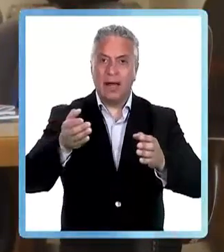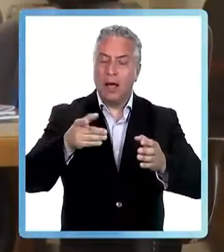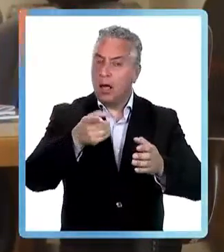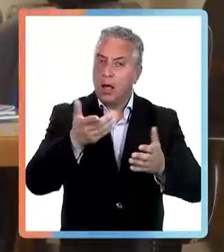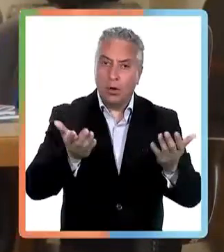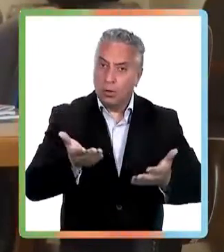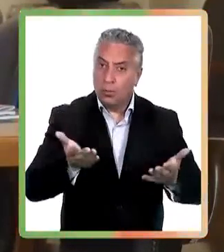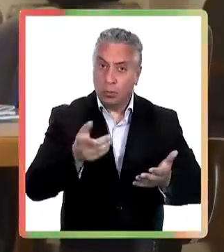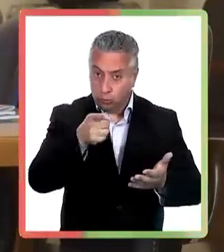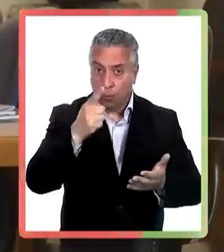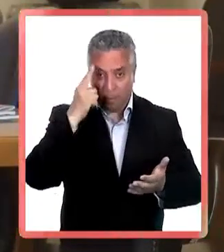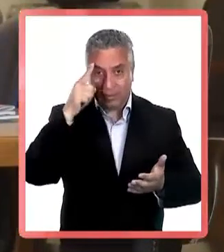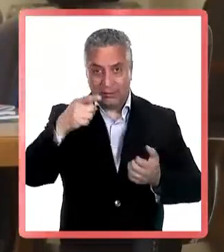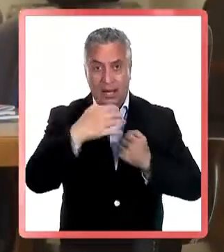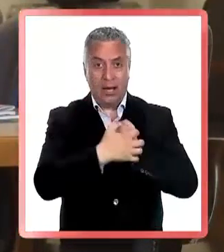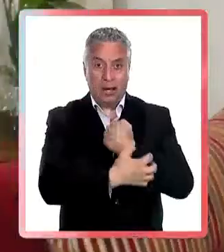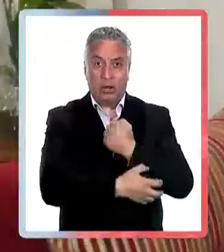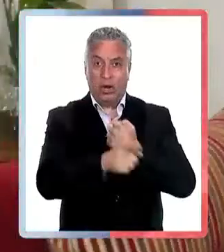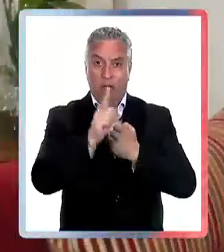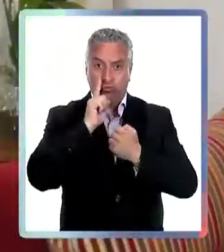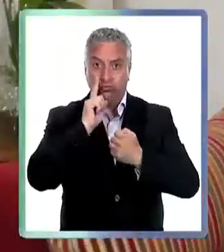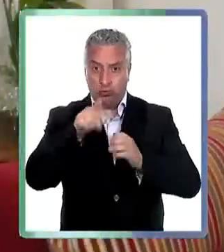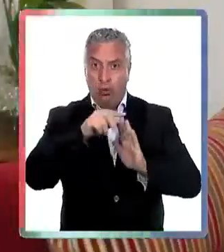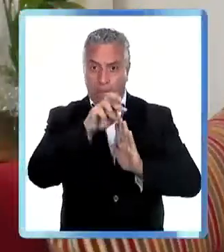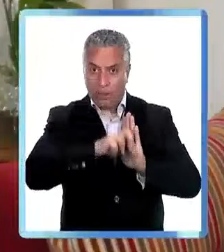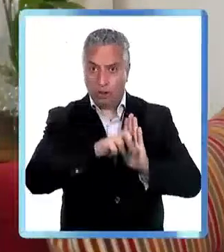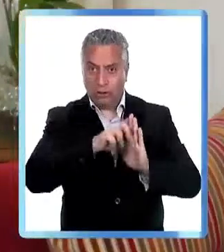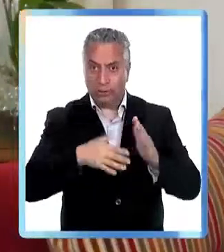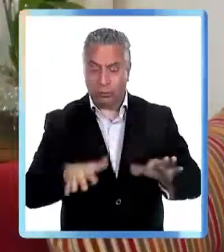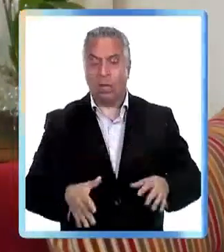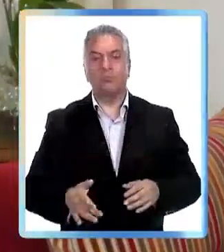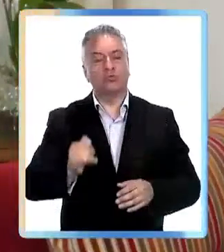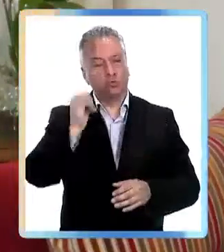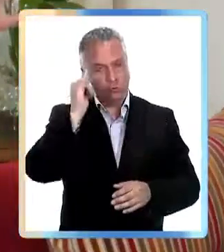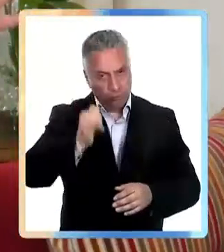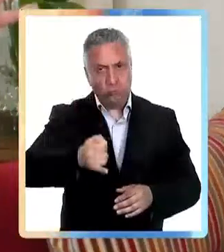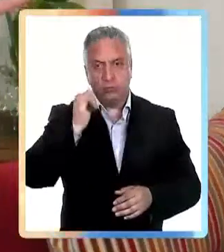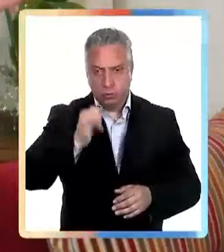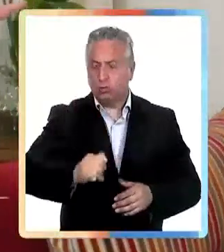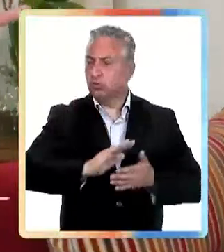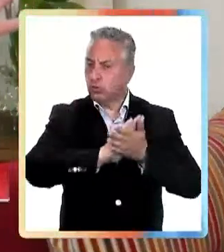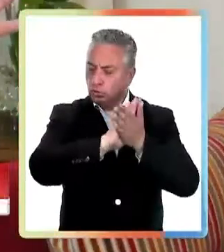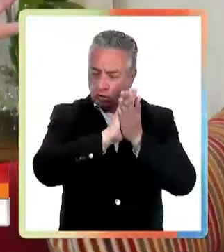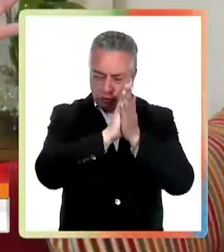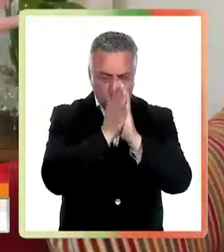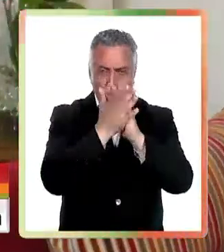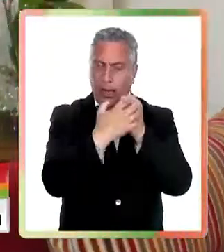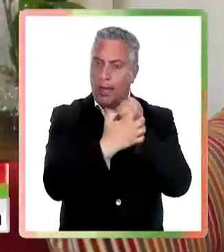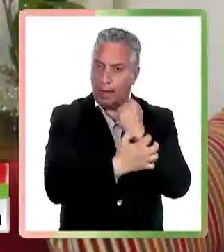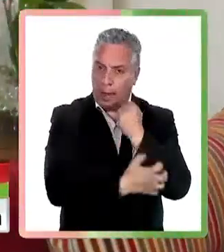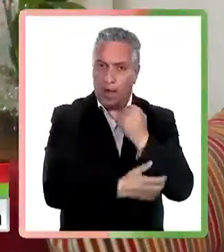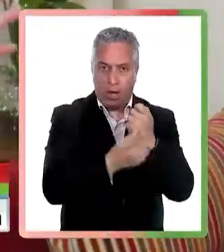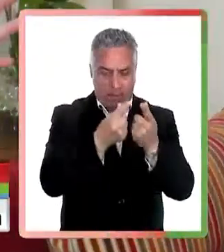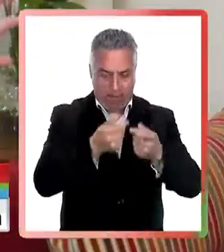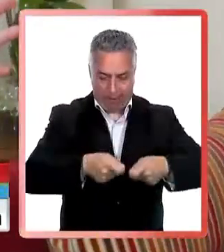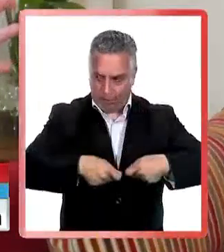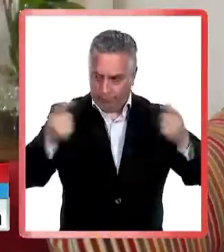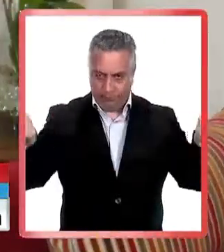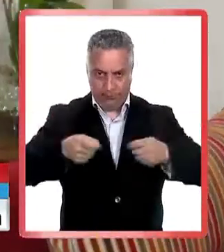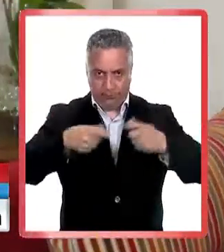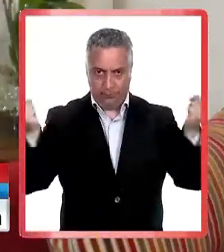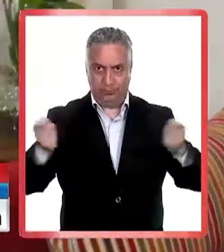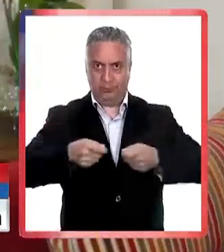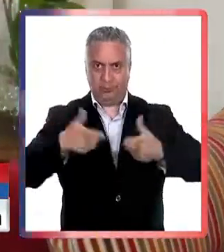algún proyecto considerado para regiones? Sí, de hecho están todas orientadas a regiones, todas las inversiones